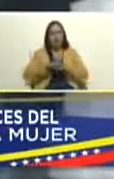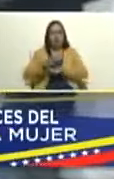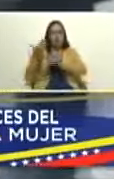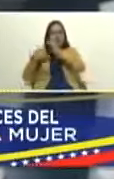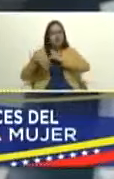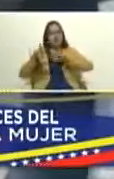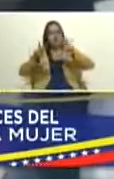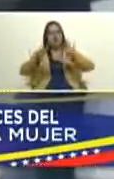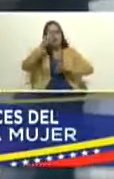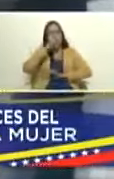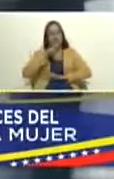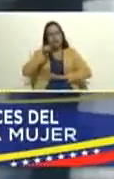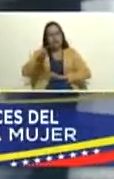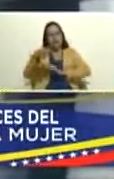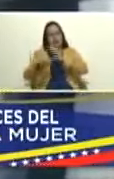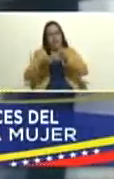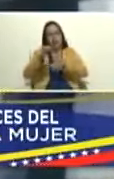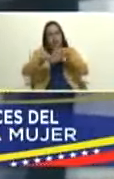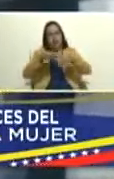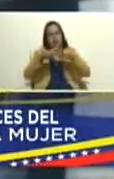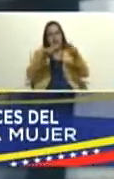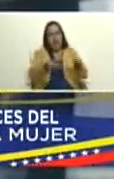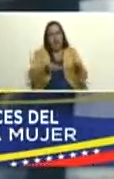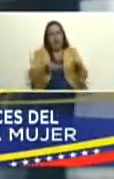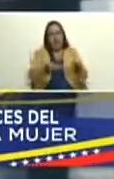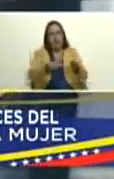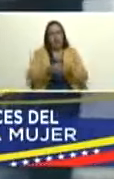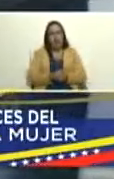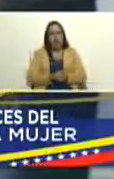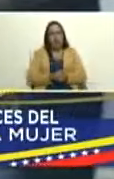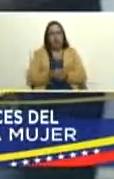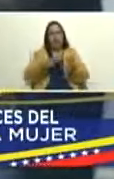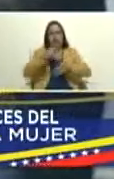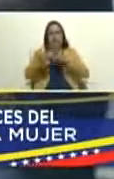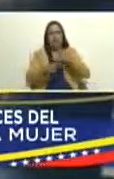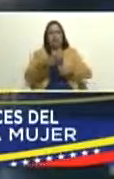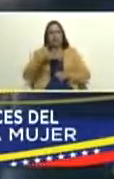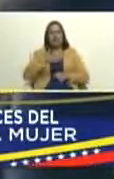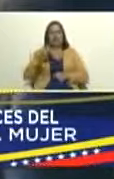nos hizo un regalo, que fue el regalo del programa Soy Mujer.